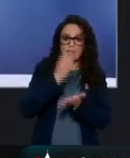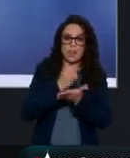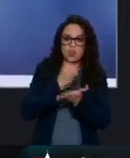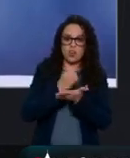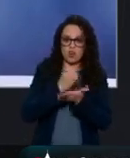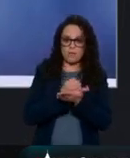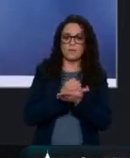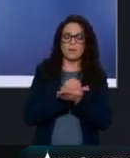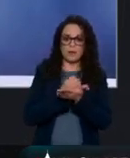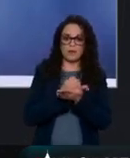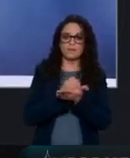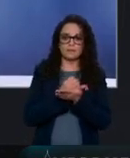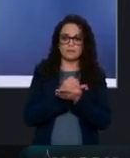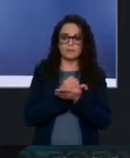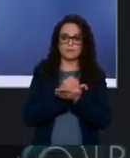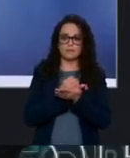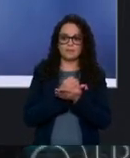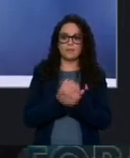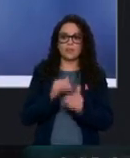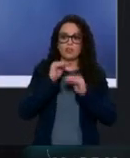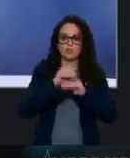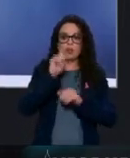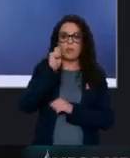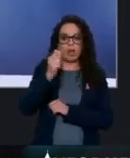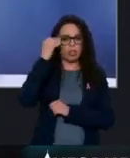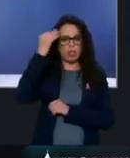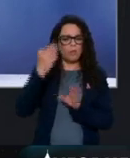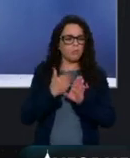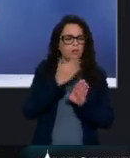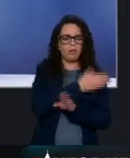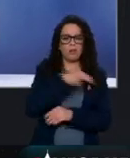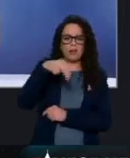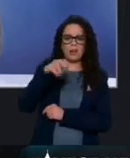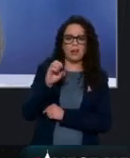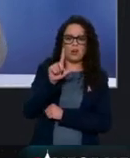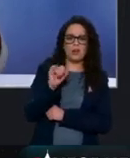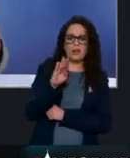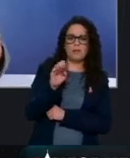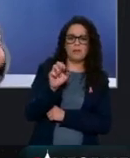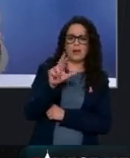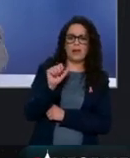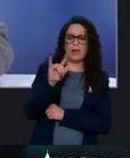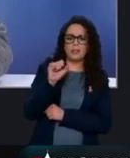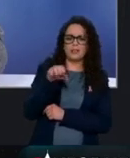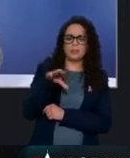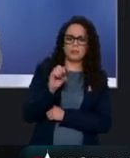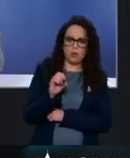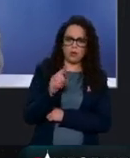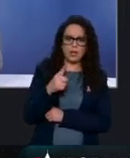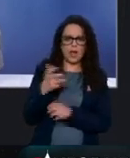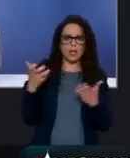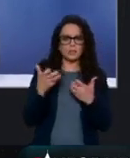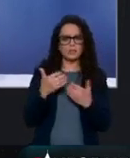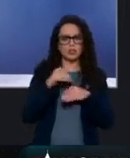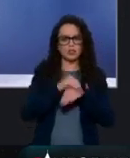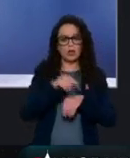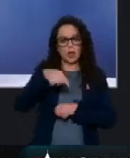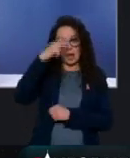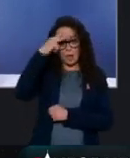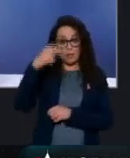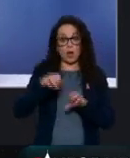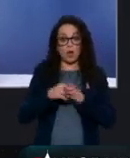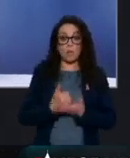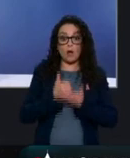sectores, el legado del neoliberalismo, ¿no? ¿Qué hizo el neoliberalismo respecto al crecimiento del país,